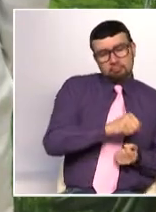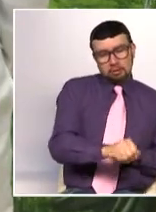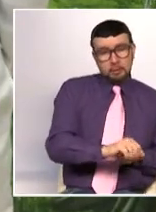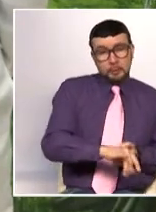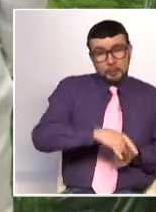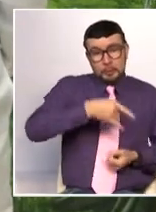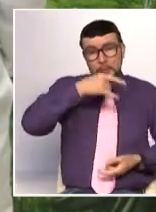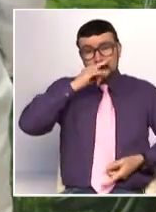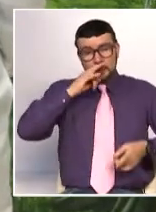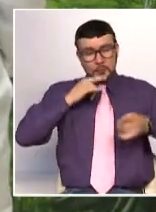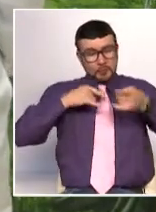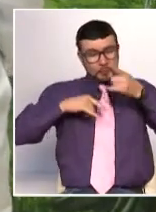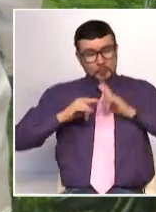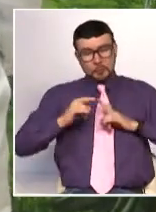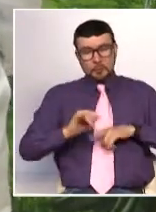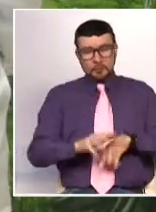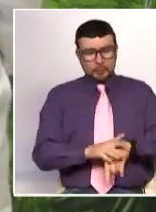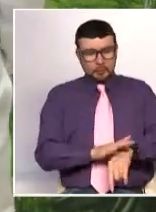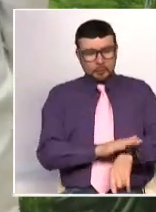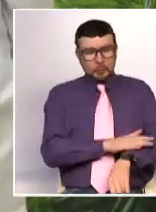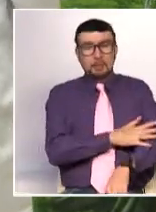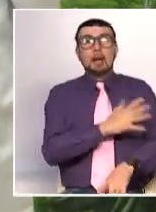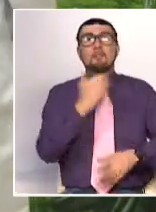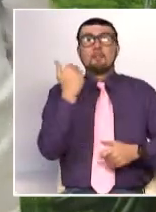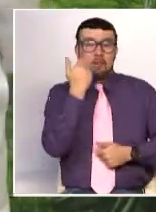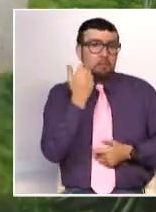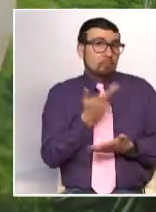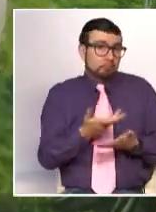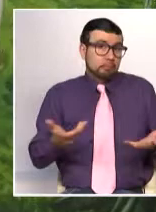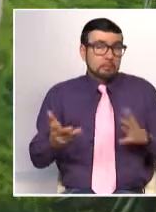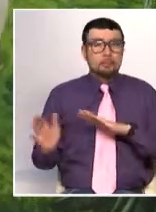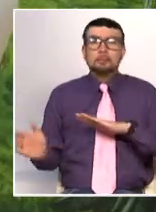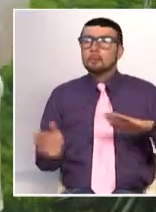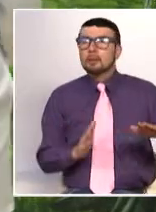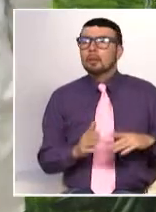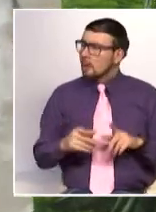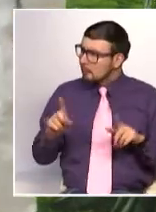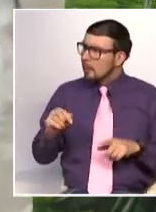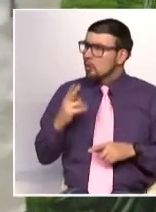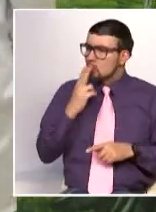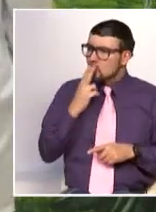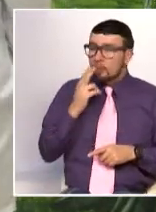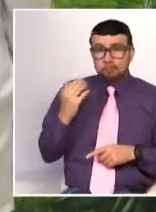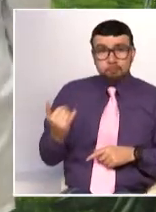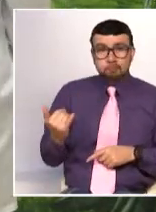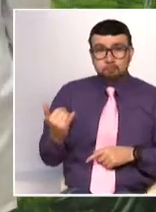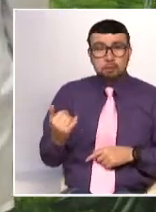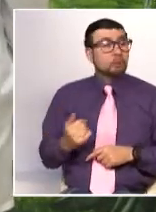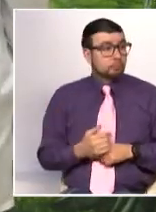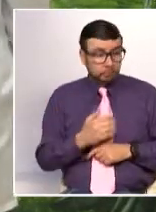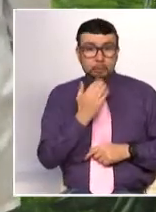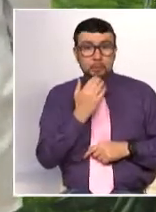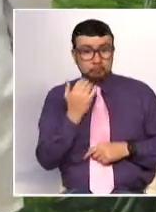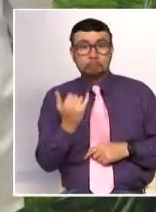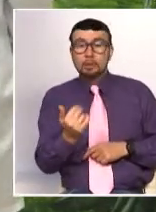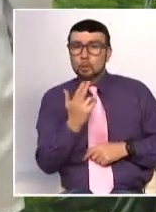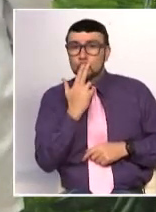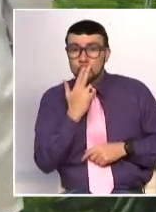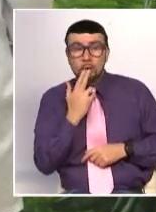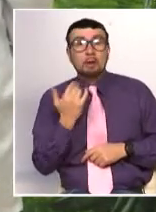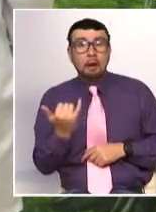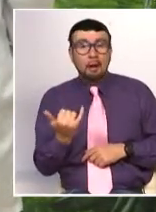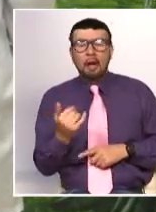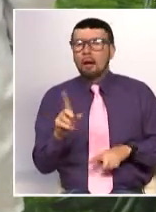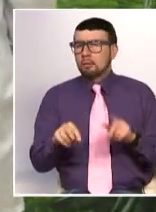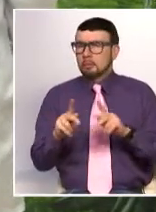enfermar otra de las cosas del tabaquismo aclaró el tabaco entonces la persona que lo consume incluso se dice que la persona